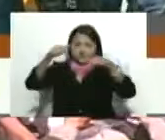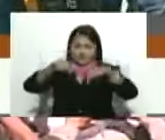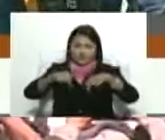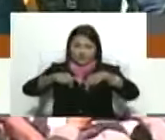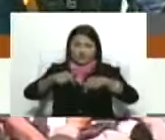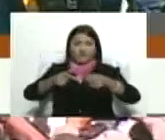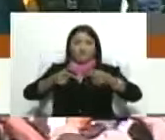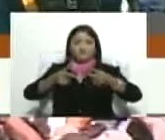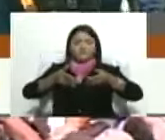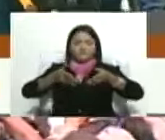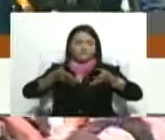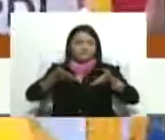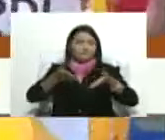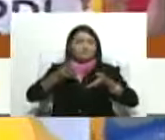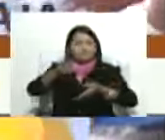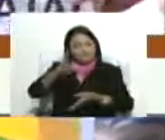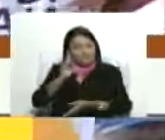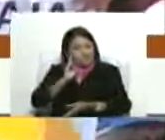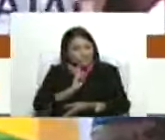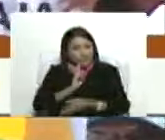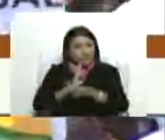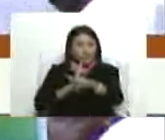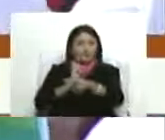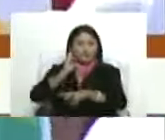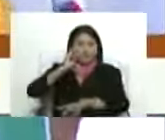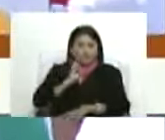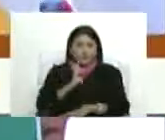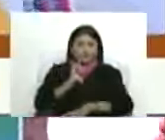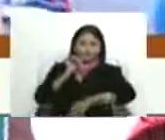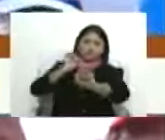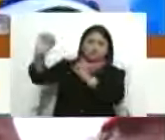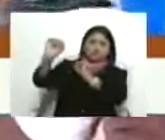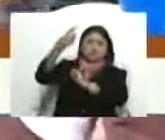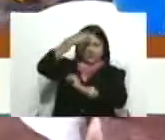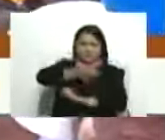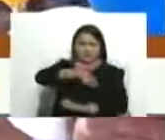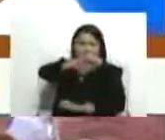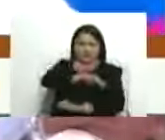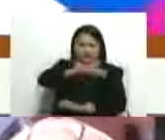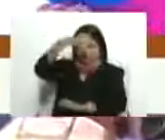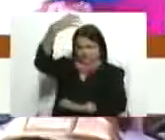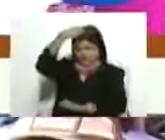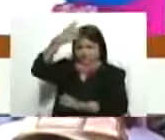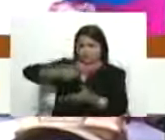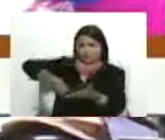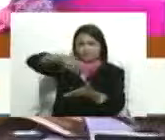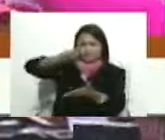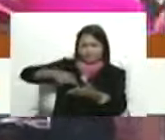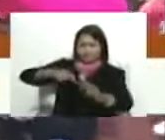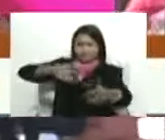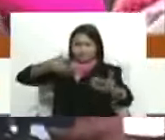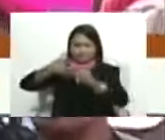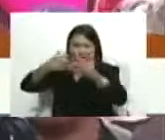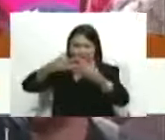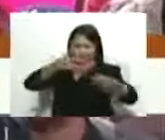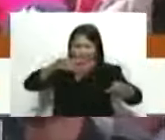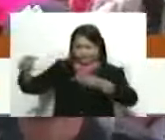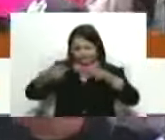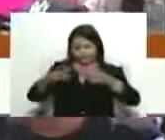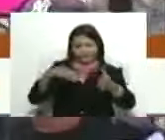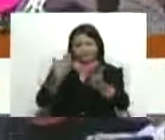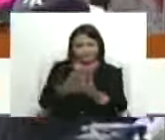Don són Bolívar les paró el trot a los españoles y firmó el decreto de guerra muerte aquí